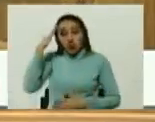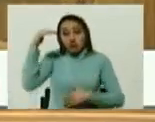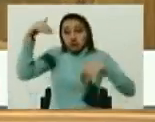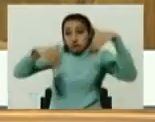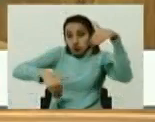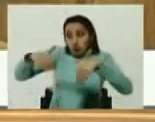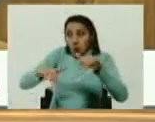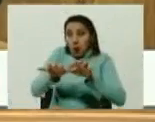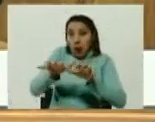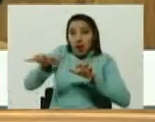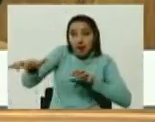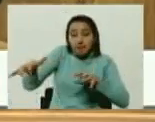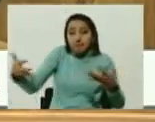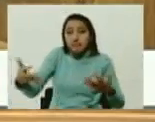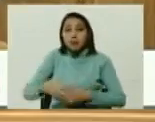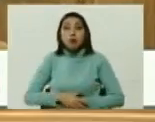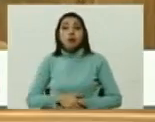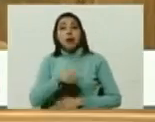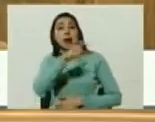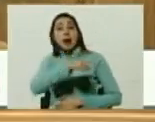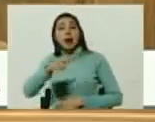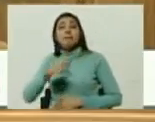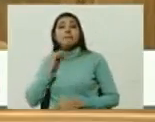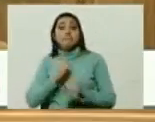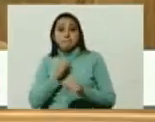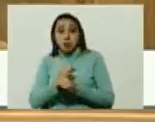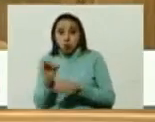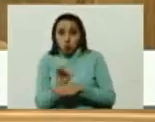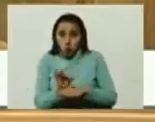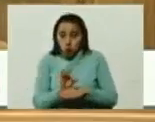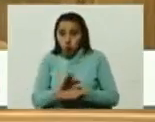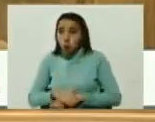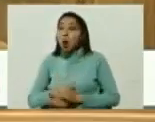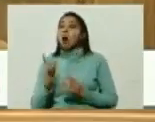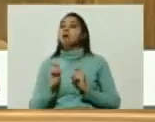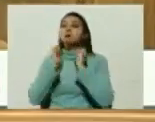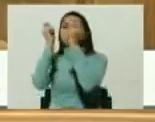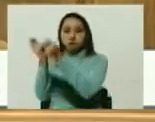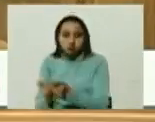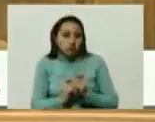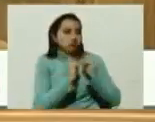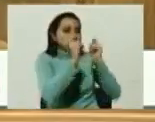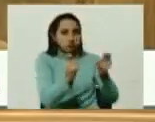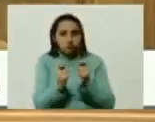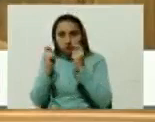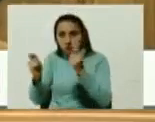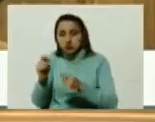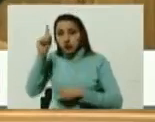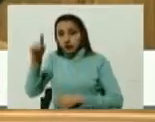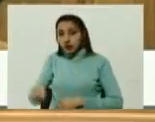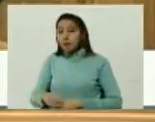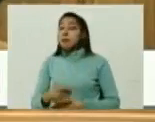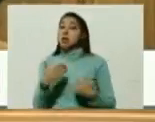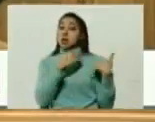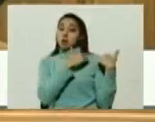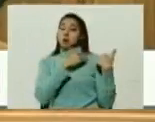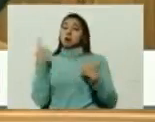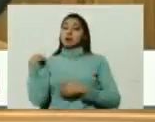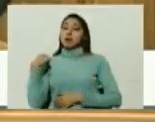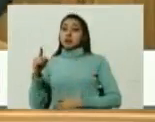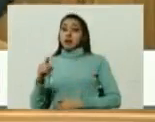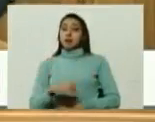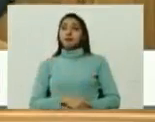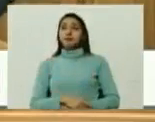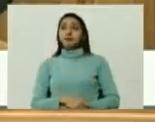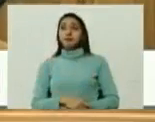pero además aquellos funcionarios y funcionarias que son designados y en ese sentido tienen también responsabilidad y se